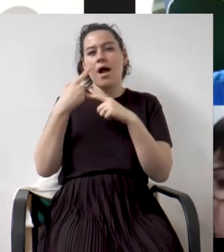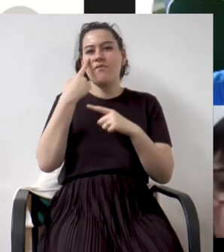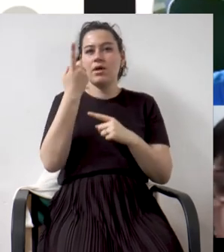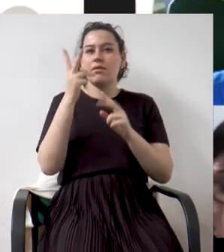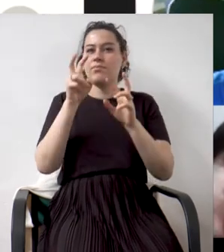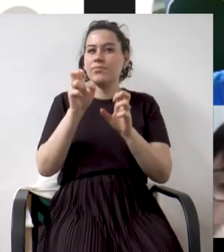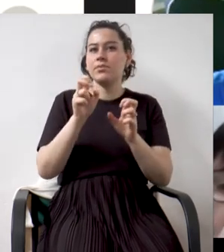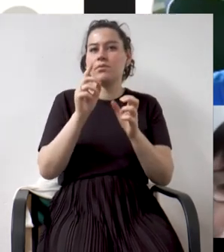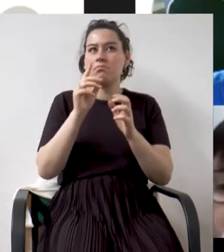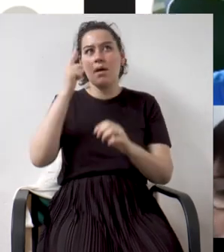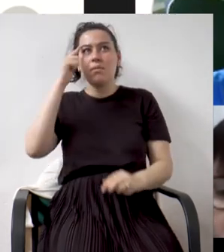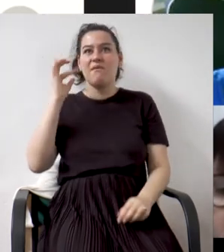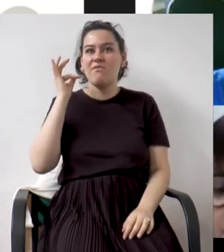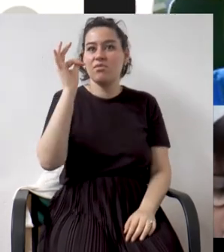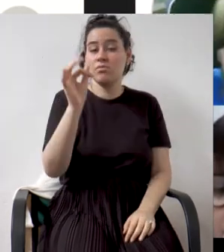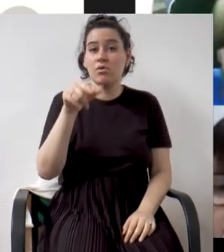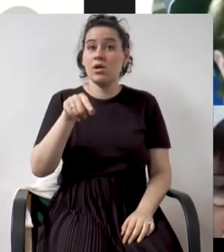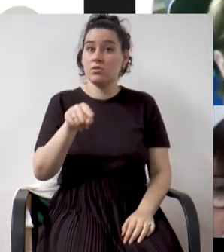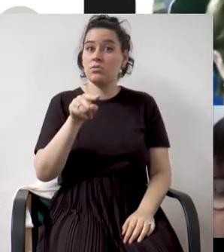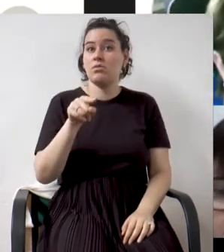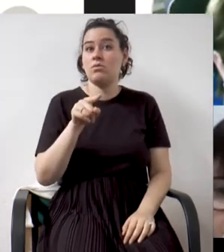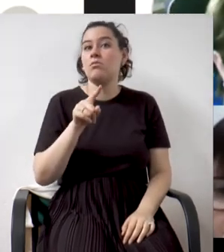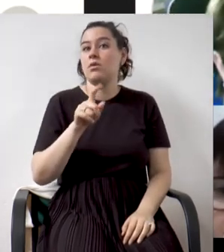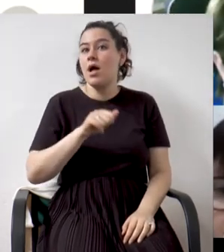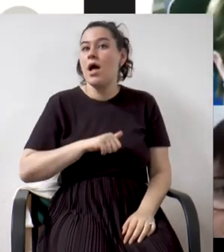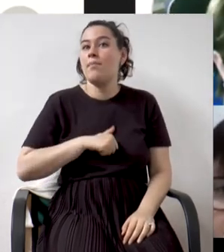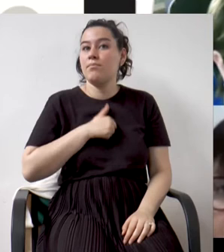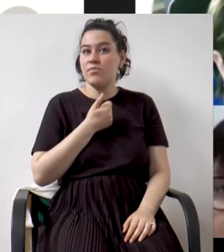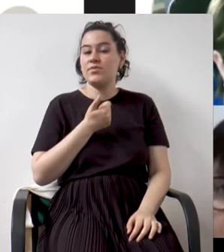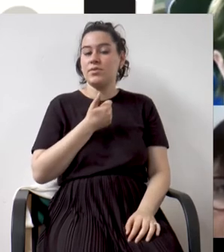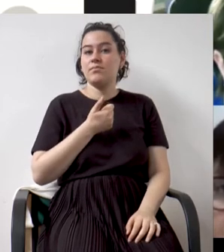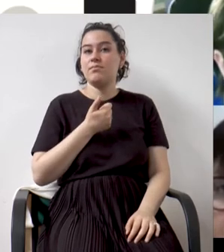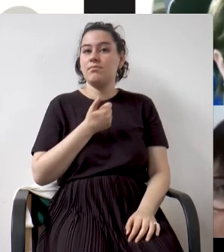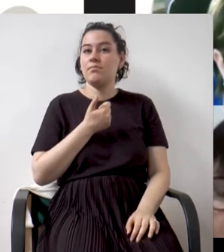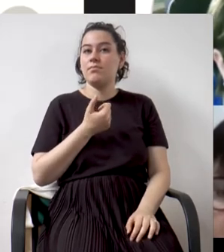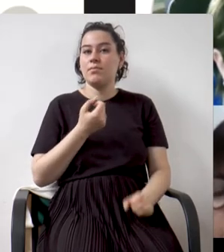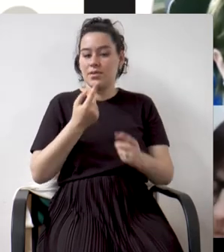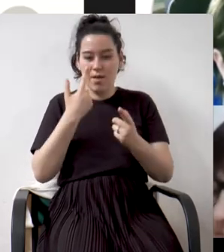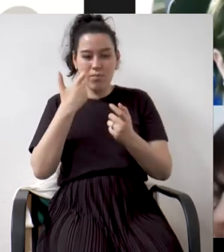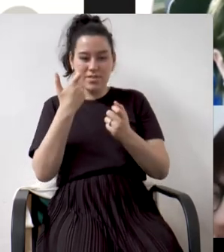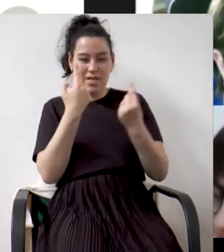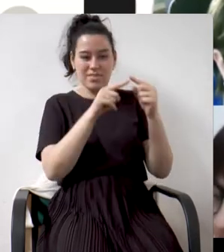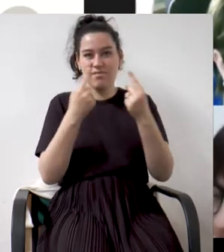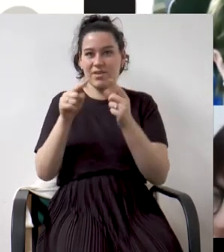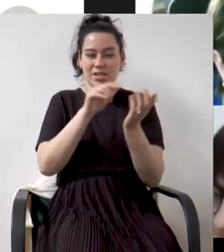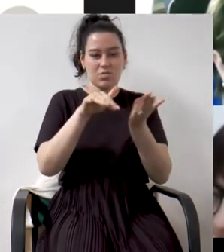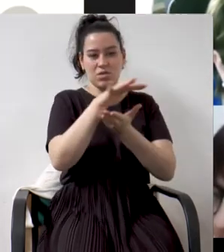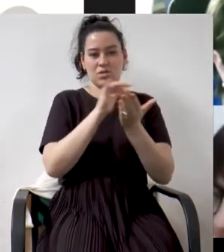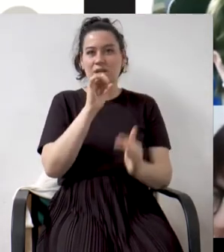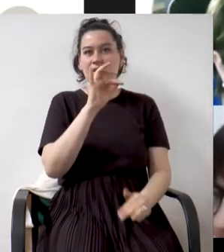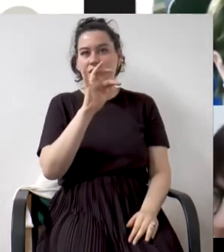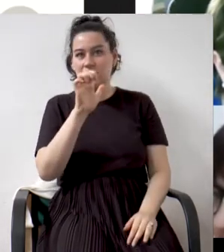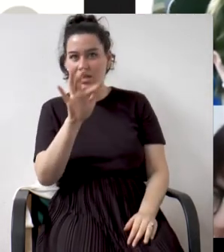en términos de proyección. Y eso entiendo que acerca a los distintos componentes del ICEF en su caso,